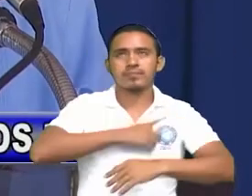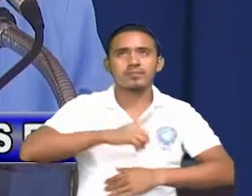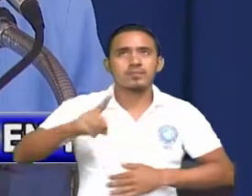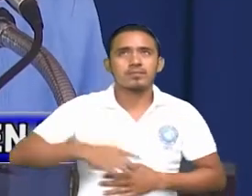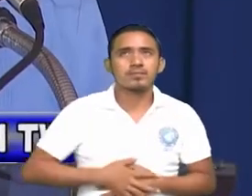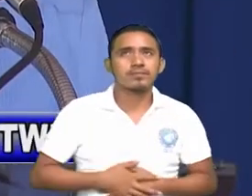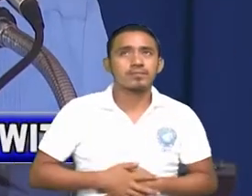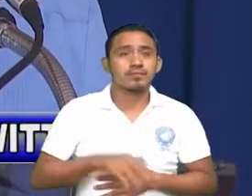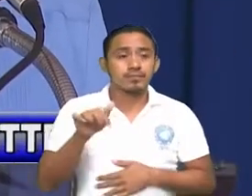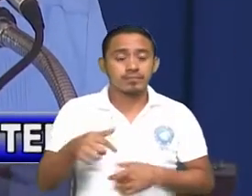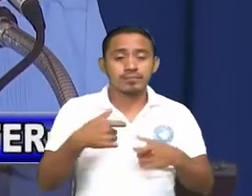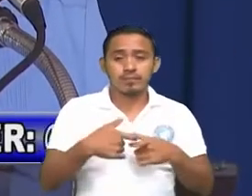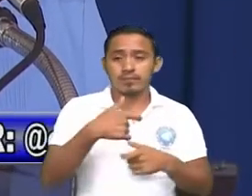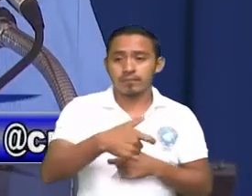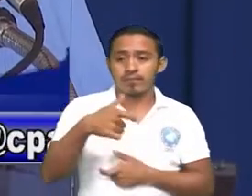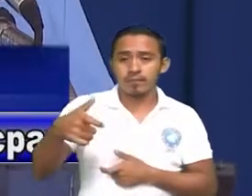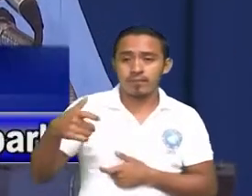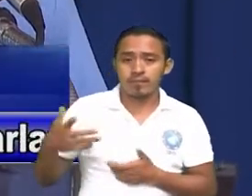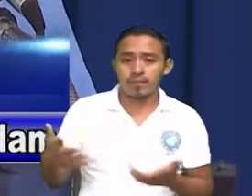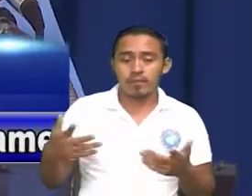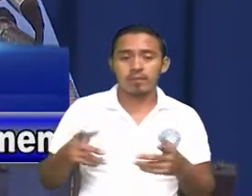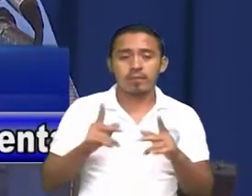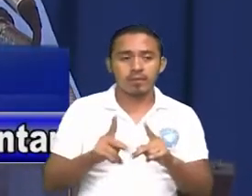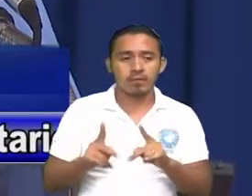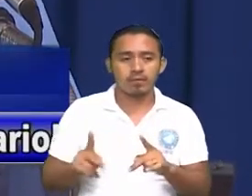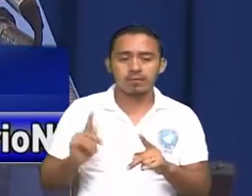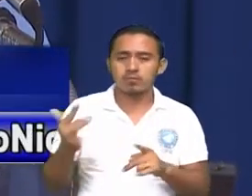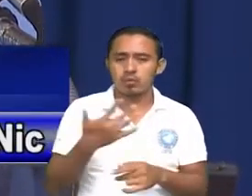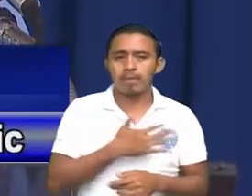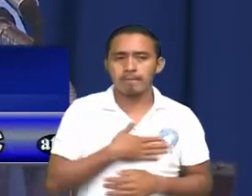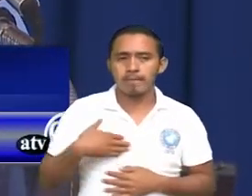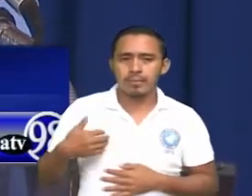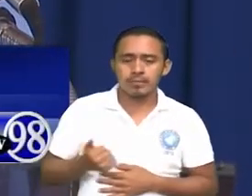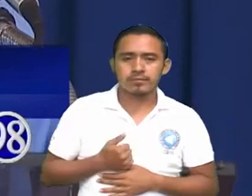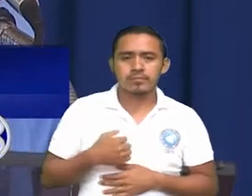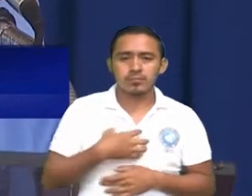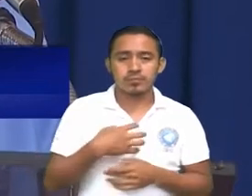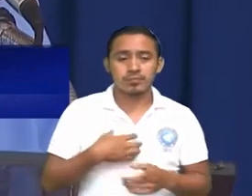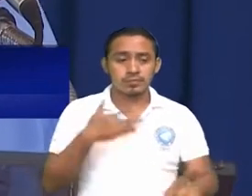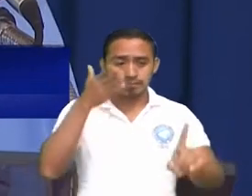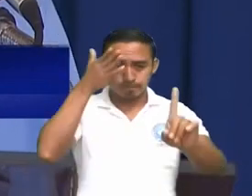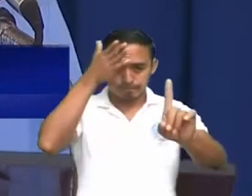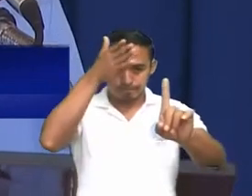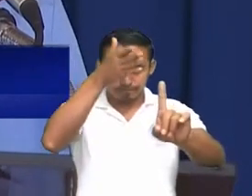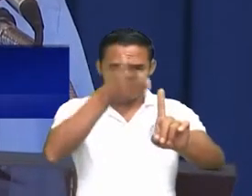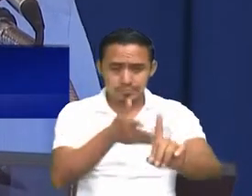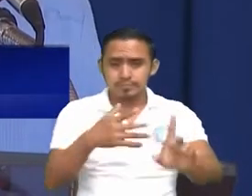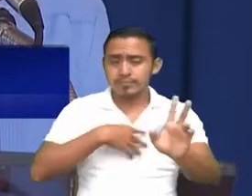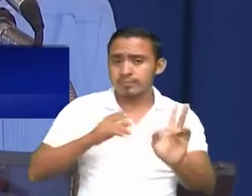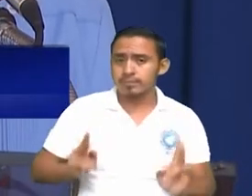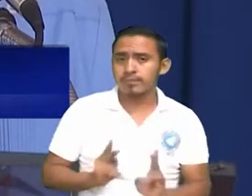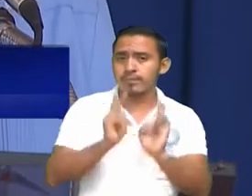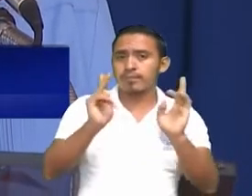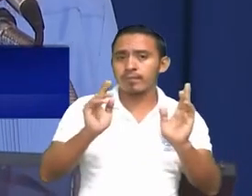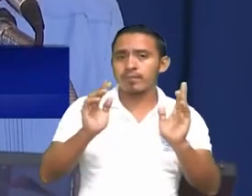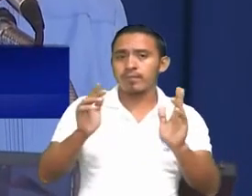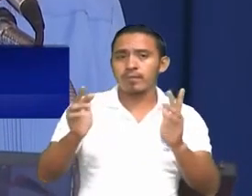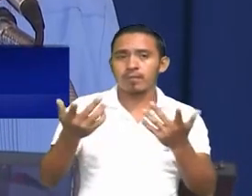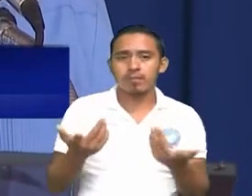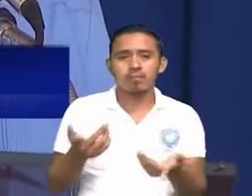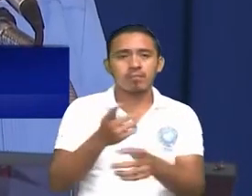una invitación a que todos mejoremos, enderecemos nuestro camino, enderecemos nuestra vida. Es una oportunidad que no